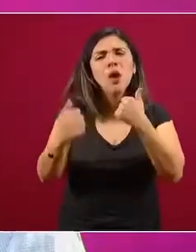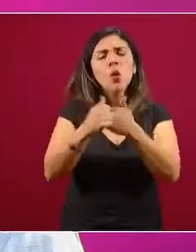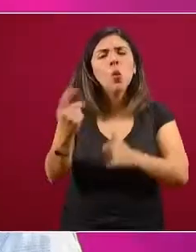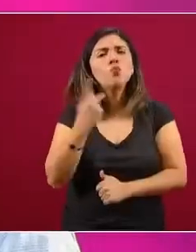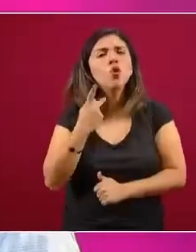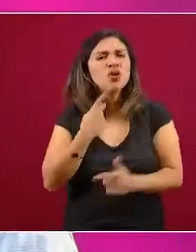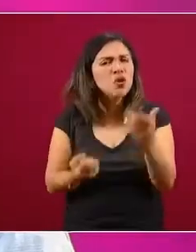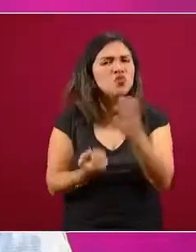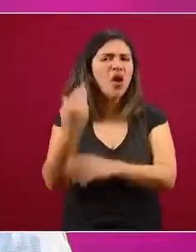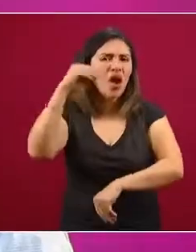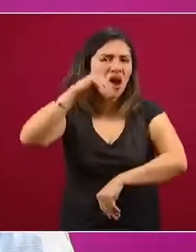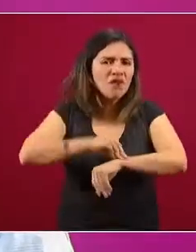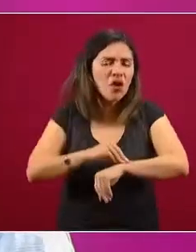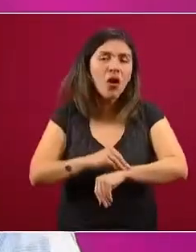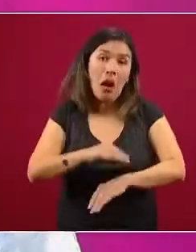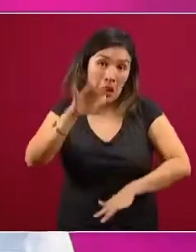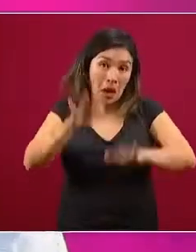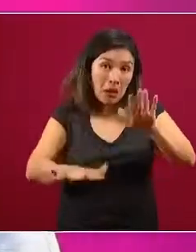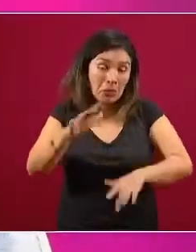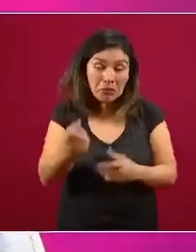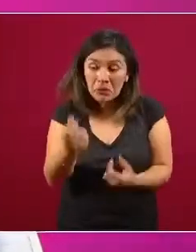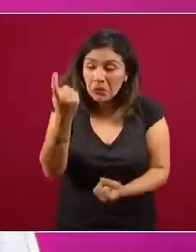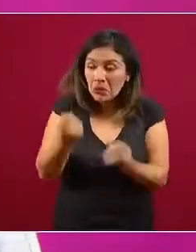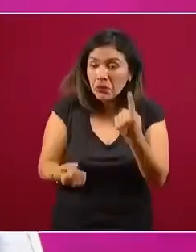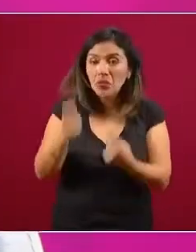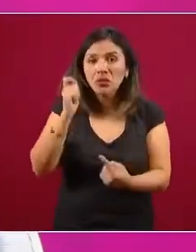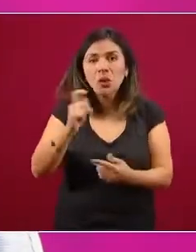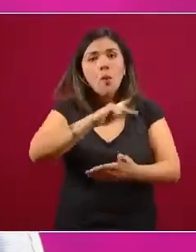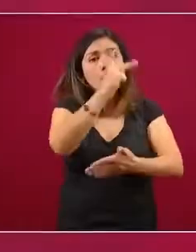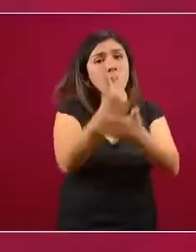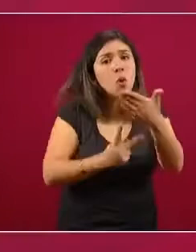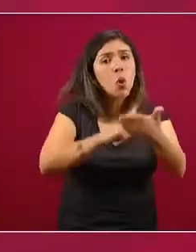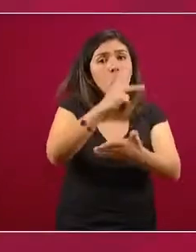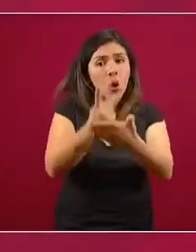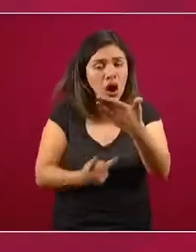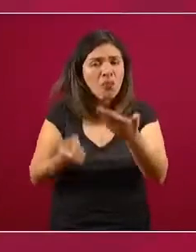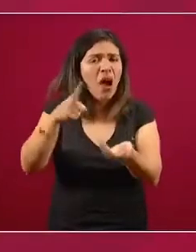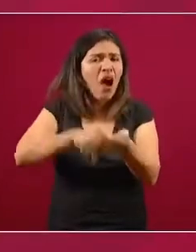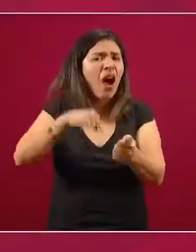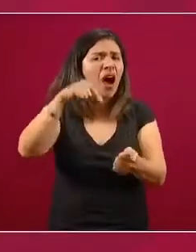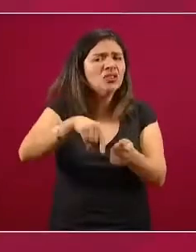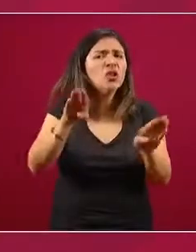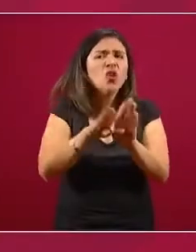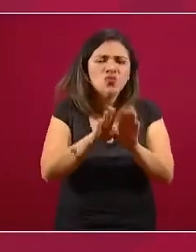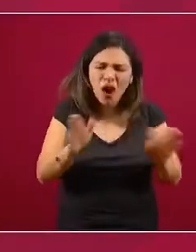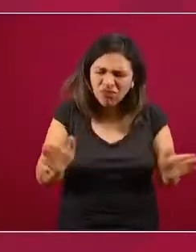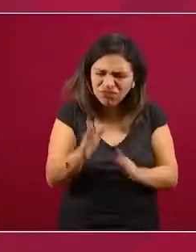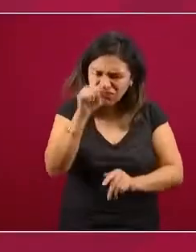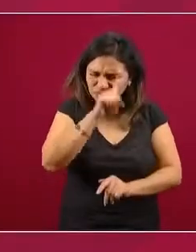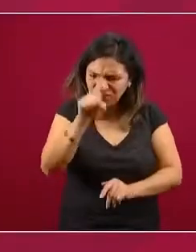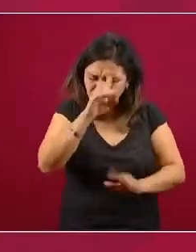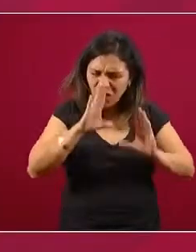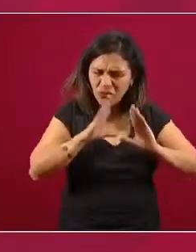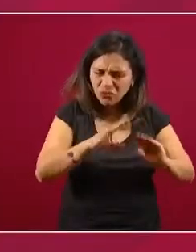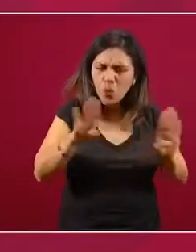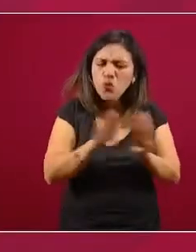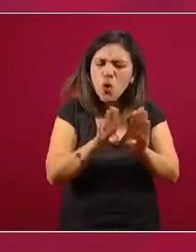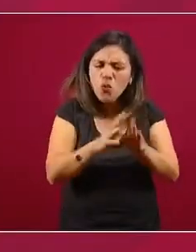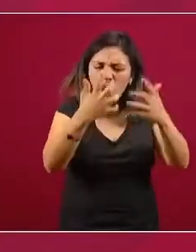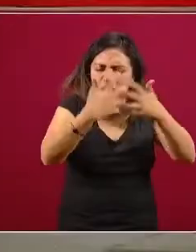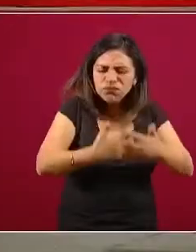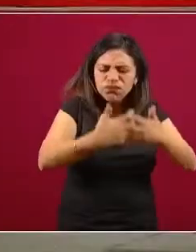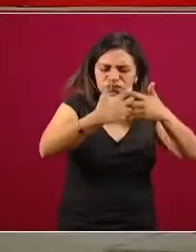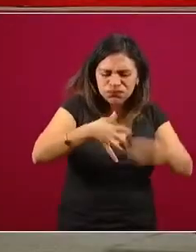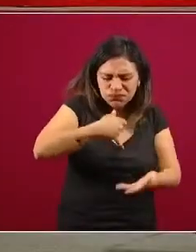políticas públicas. En algunos casos son programas que tienen que ver con el fomento a ciertos modelos de